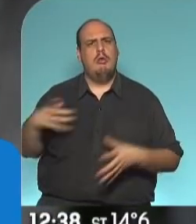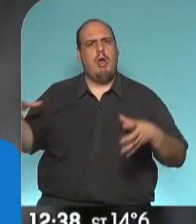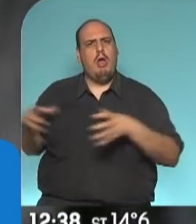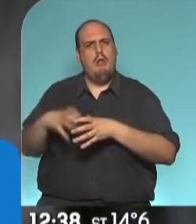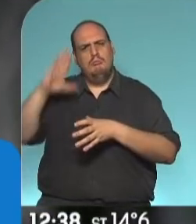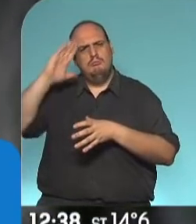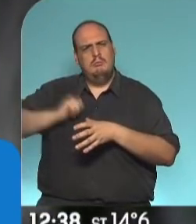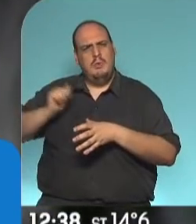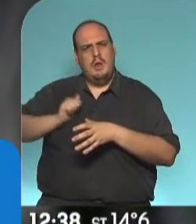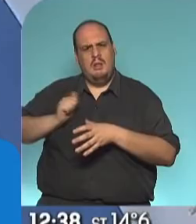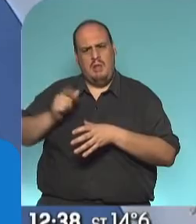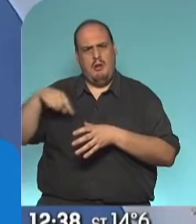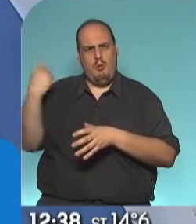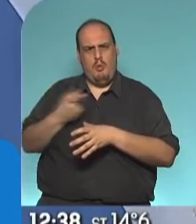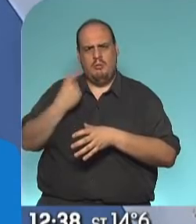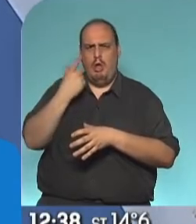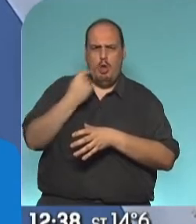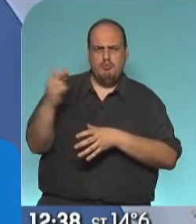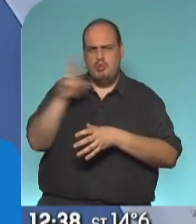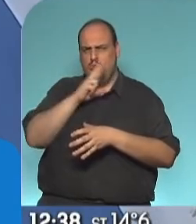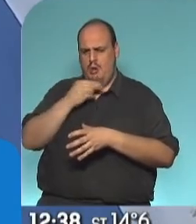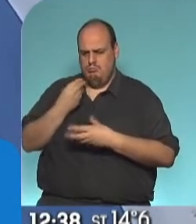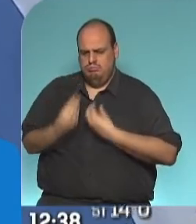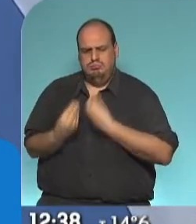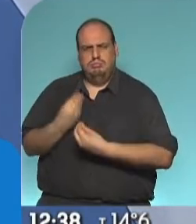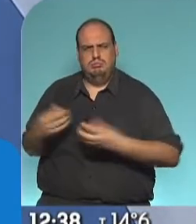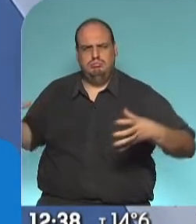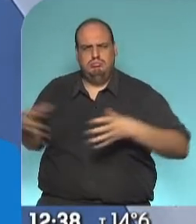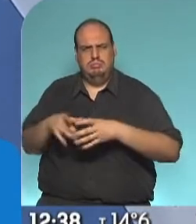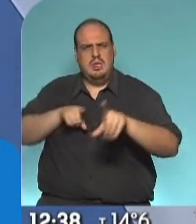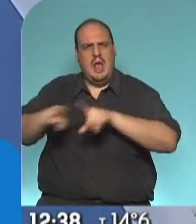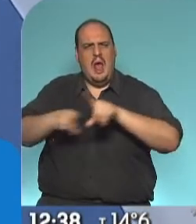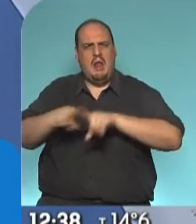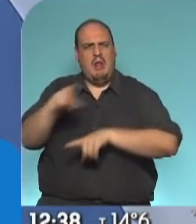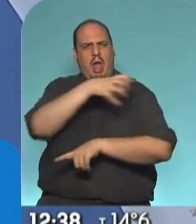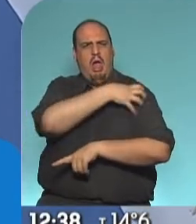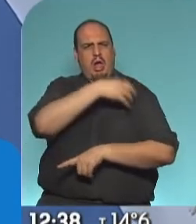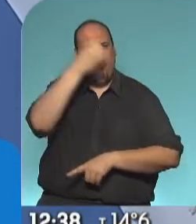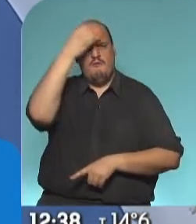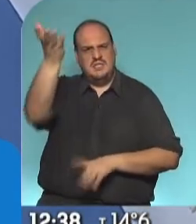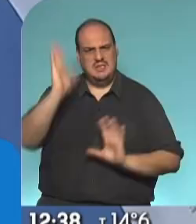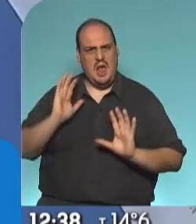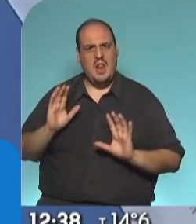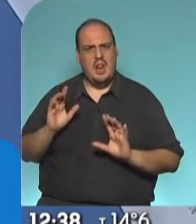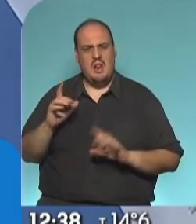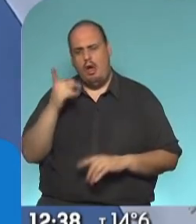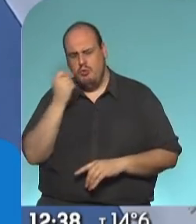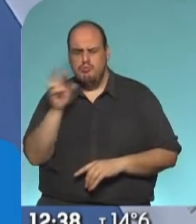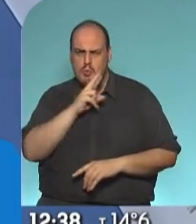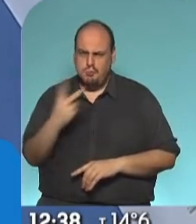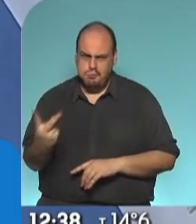Fuerzas Armadas tengan hombres y mujeres que hacen la carrera de oficiales, muchos de ellos y muchas de